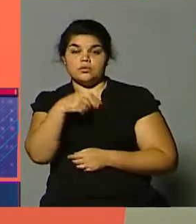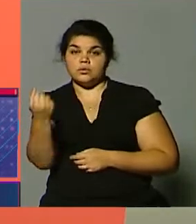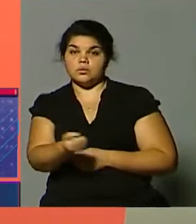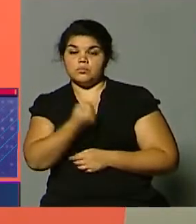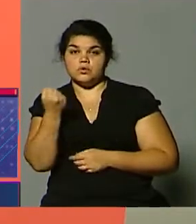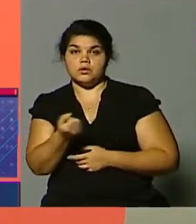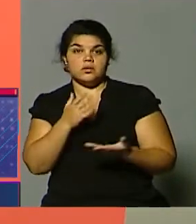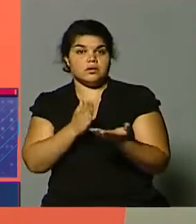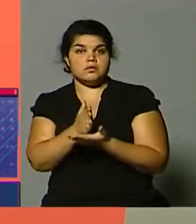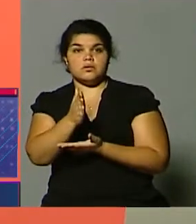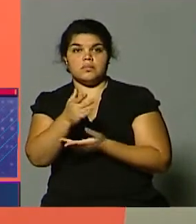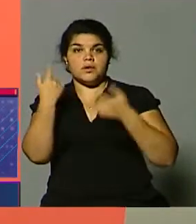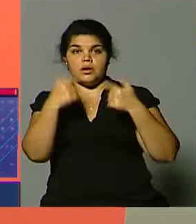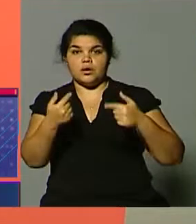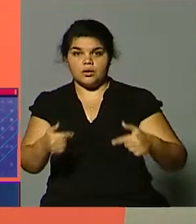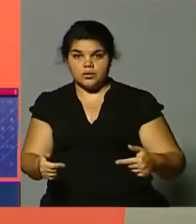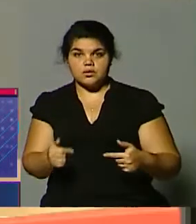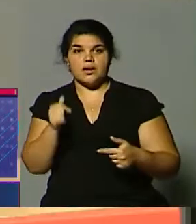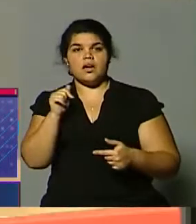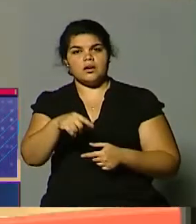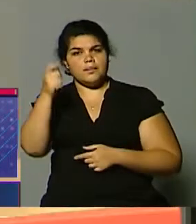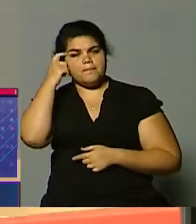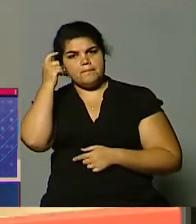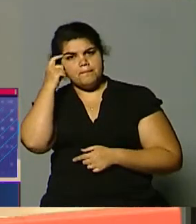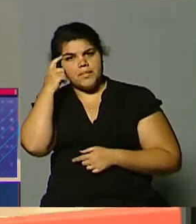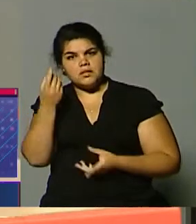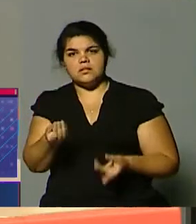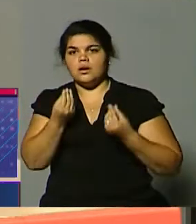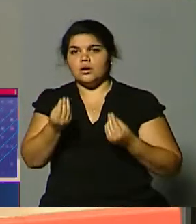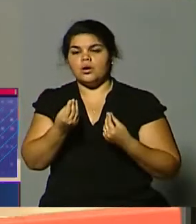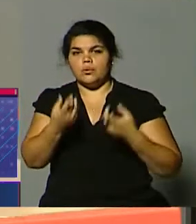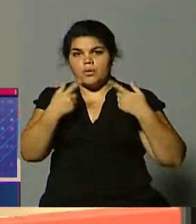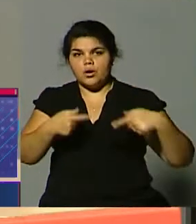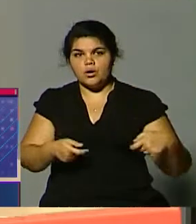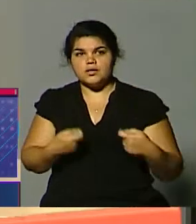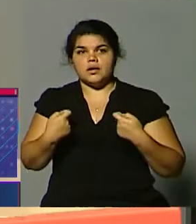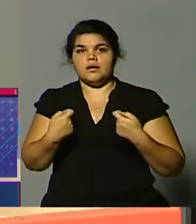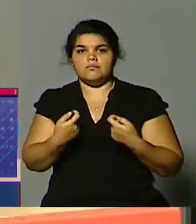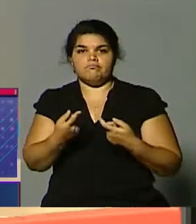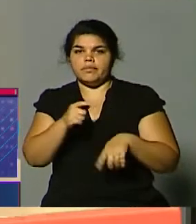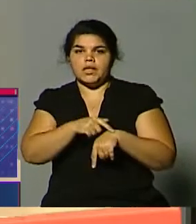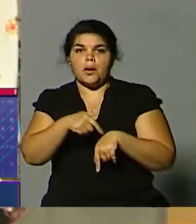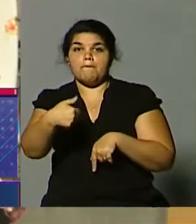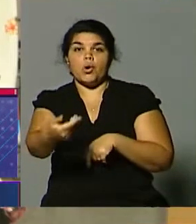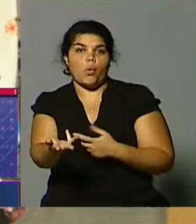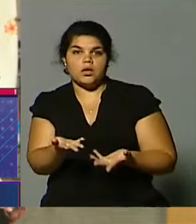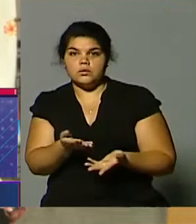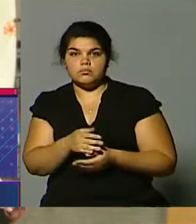que uno va a hacer algún tipo de capacitación, siempre piensa en cómo será el tiempo que tiene que invertirle, ¿no? Bien,